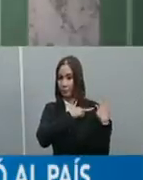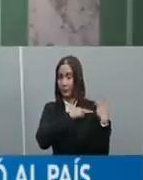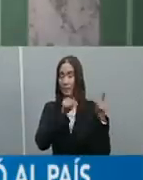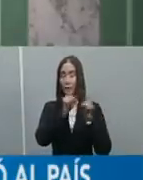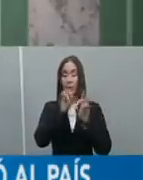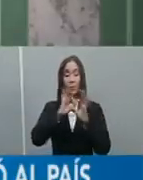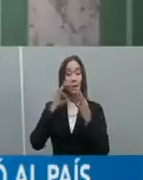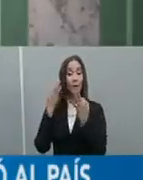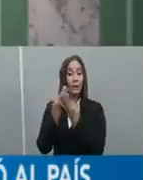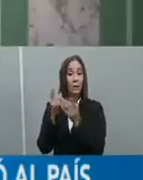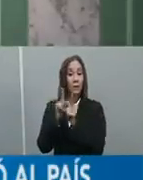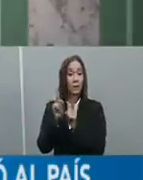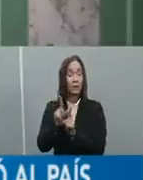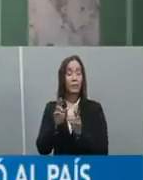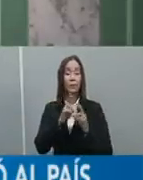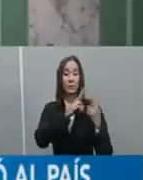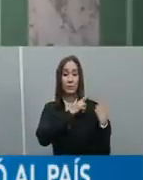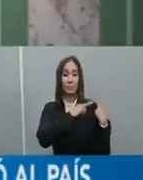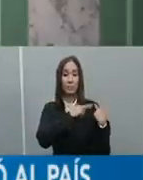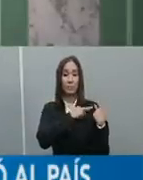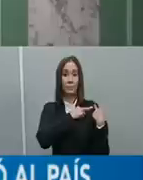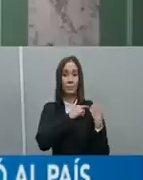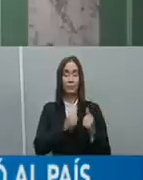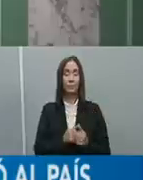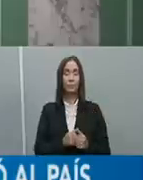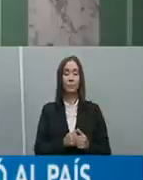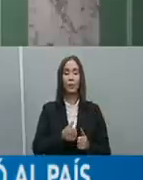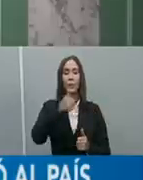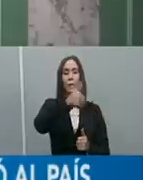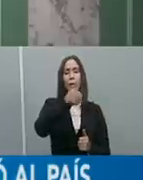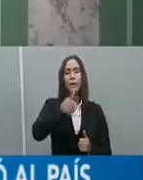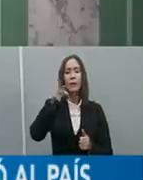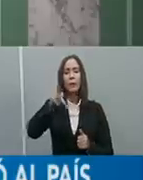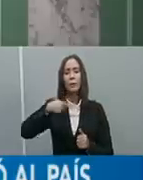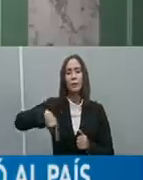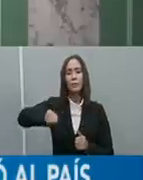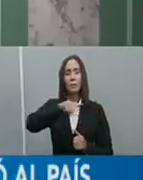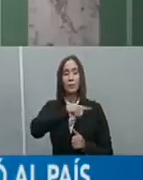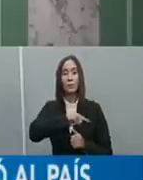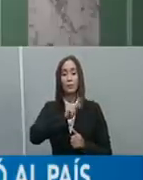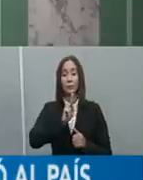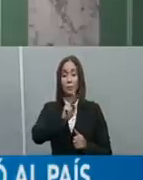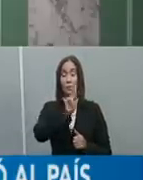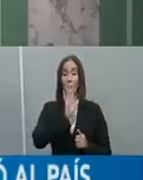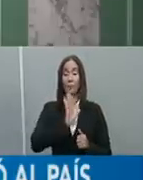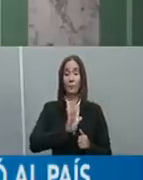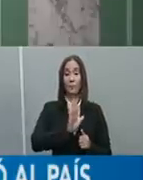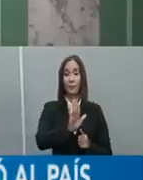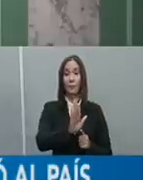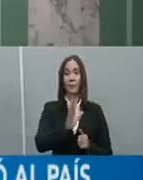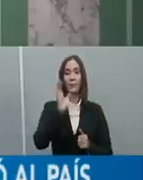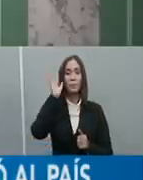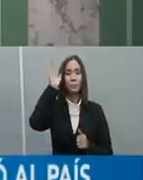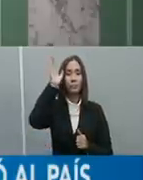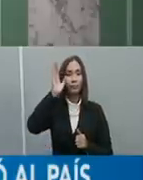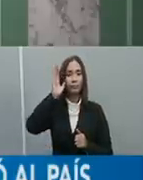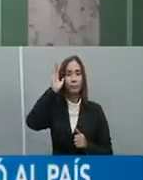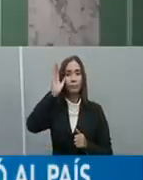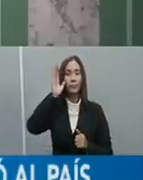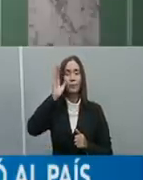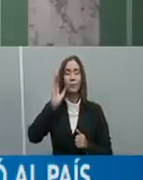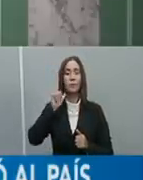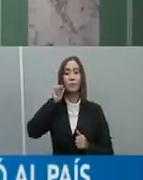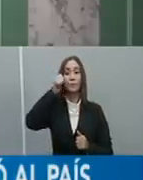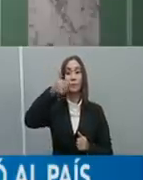como este, sobre todo un año electoral. Fe, valores, orden y prudencia son las cuatro pilares que mantendrían unidas a